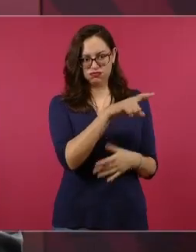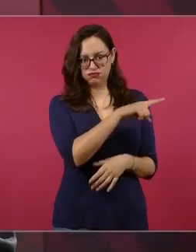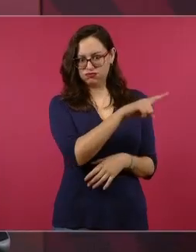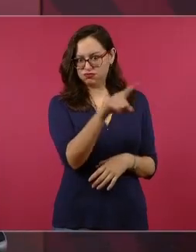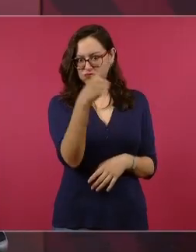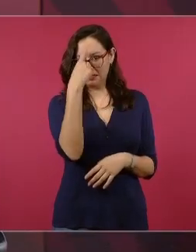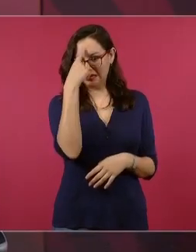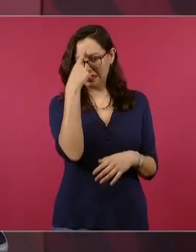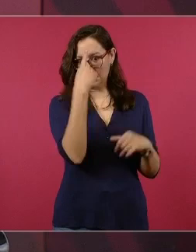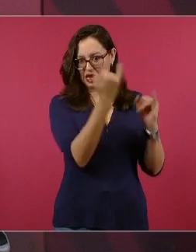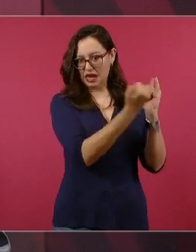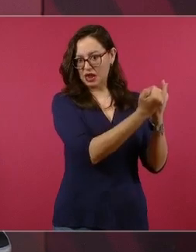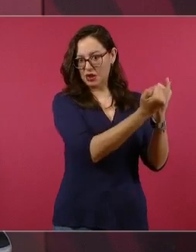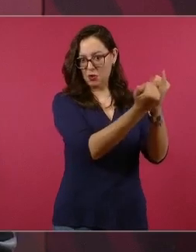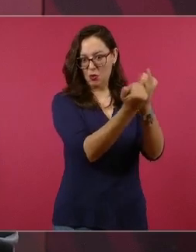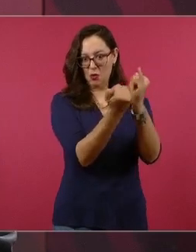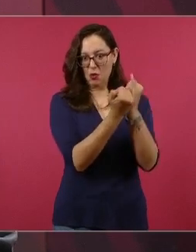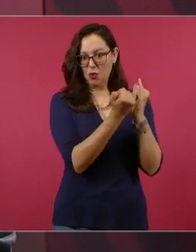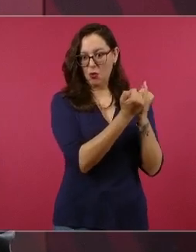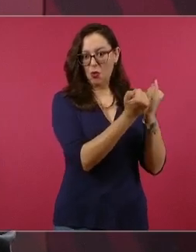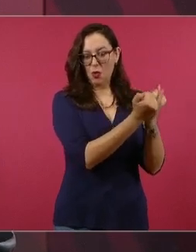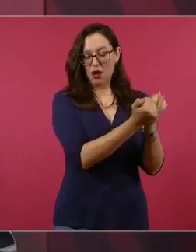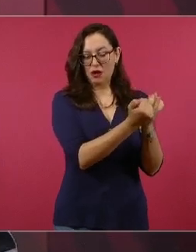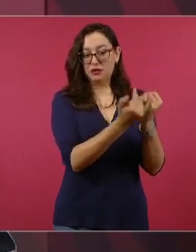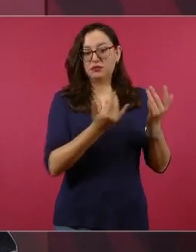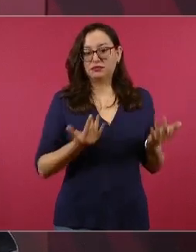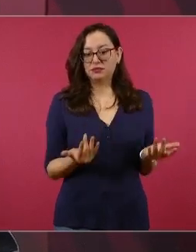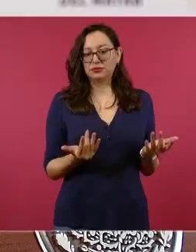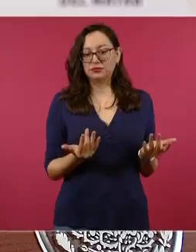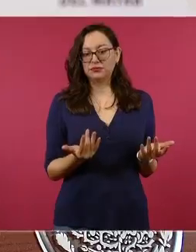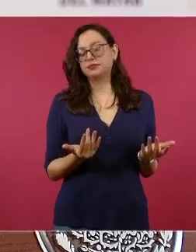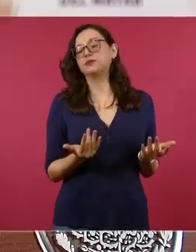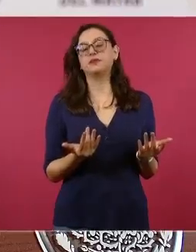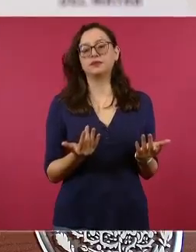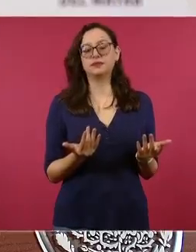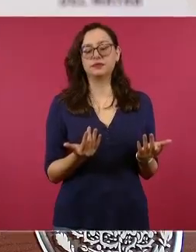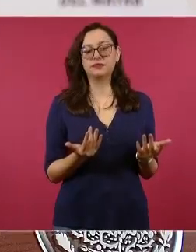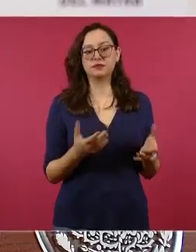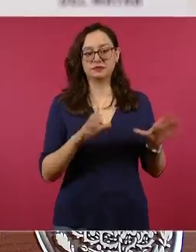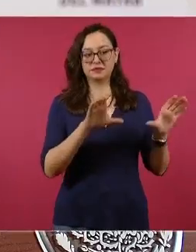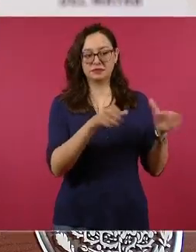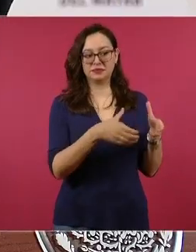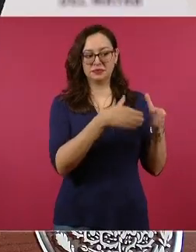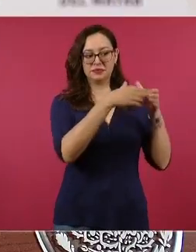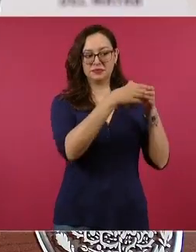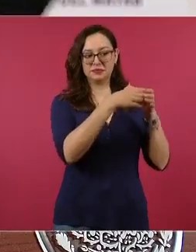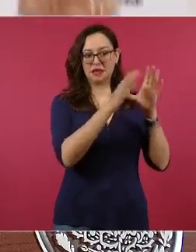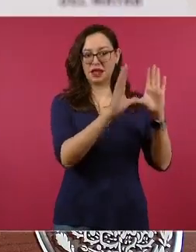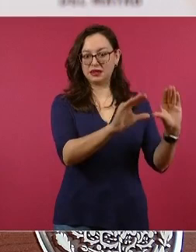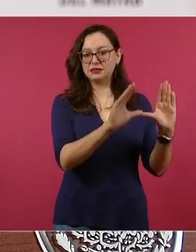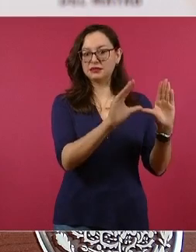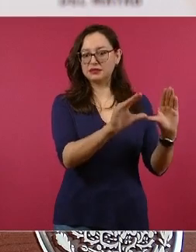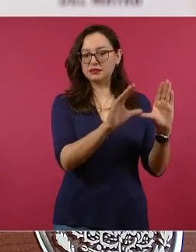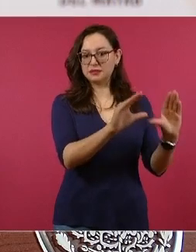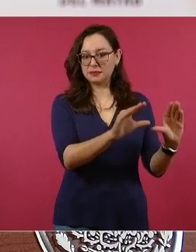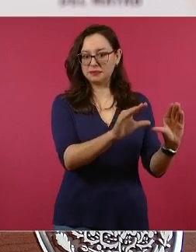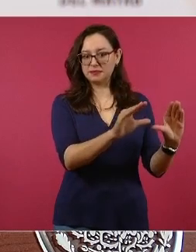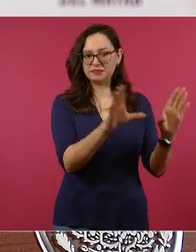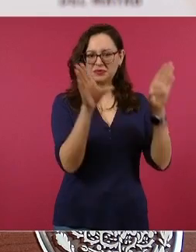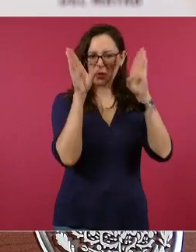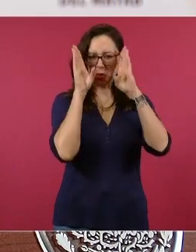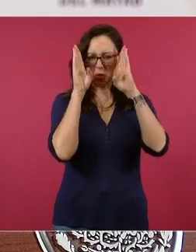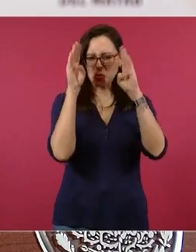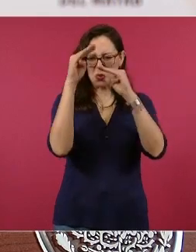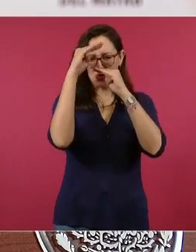responsables de ese proceder son los de arriba, conservadores